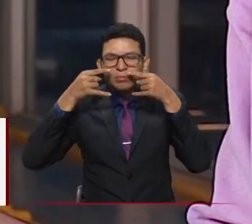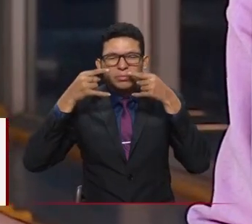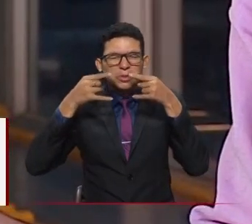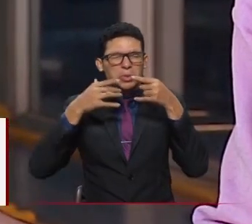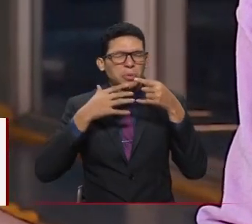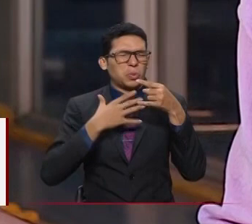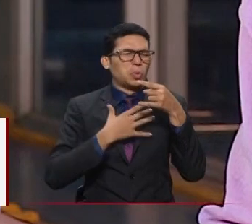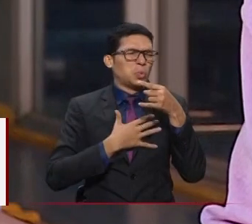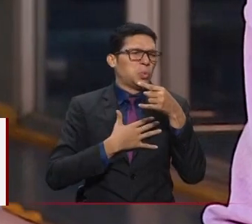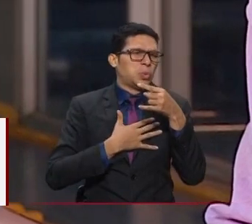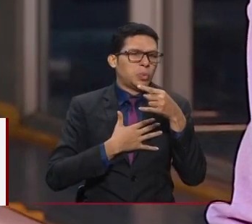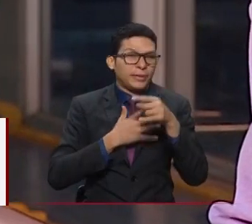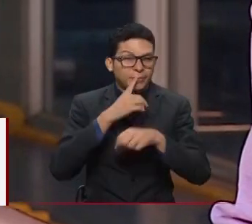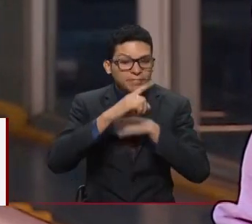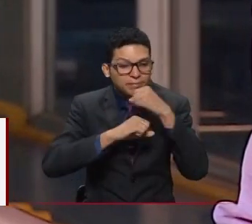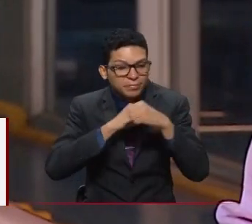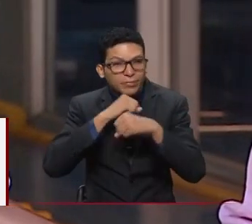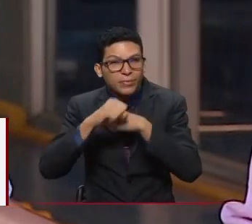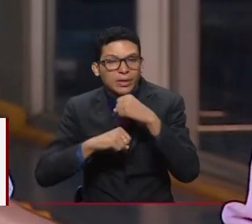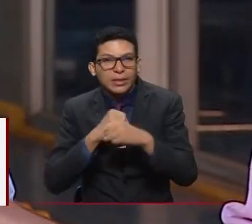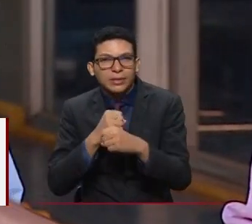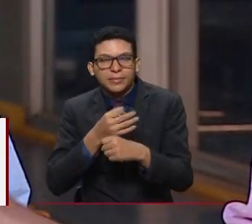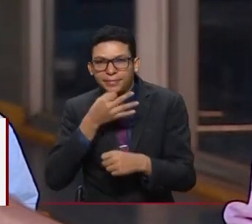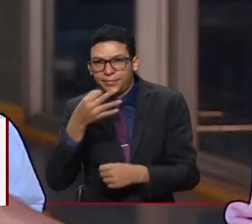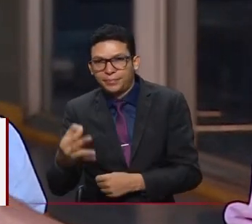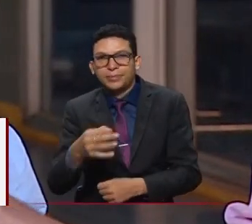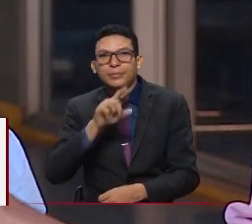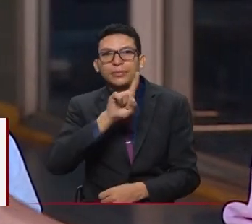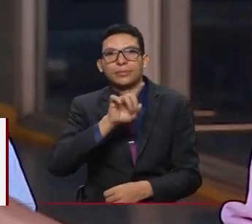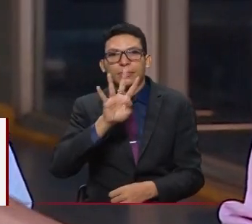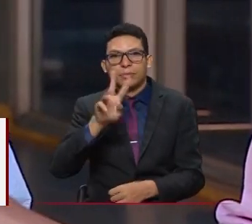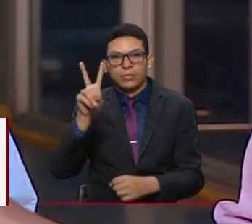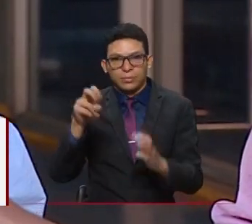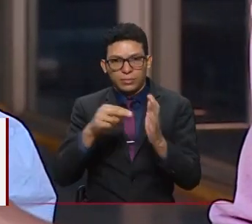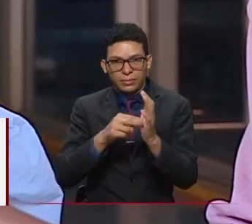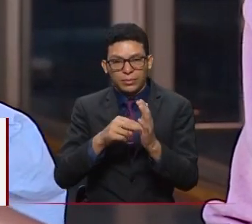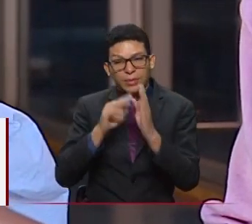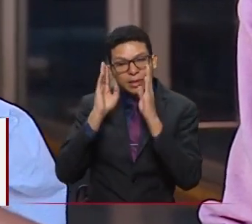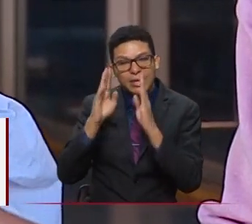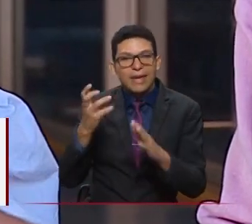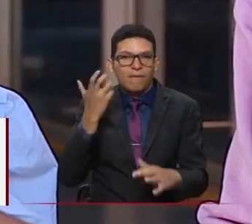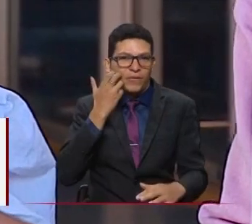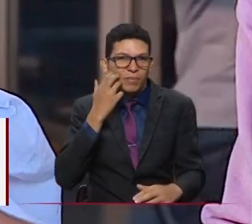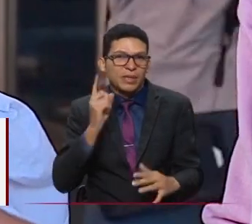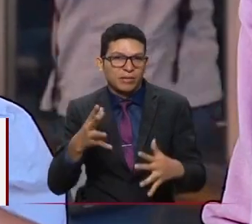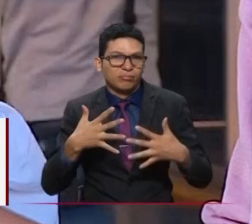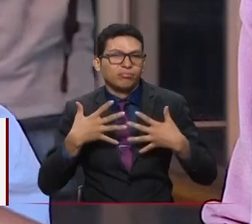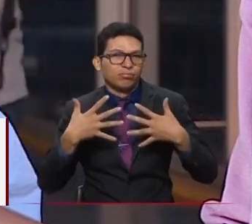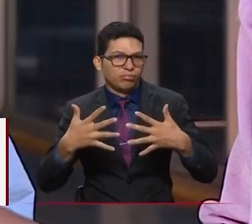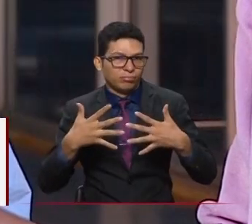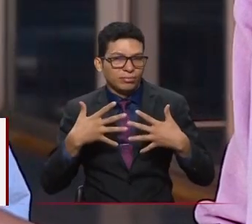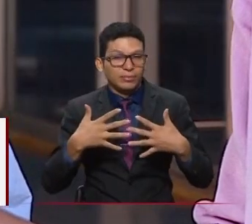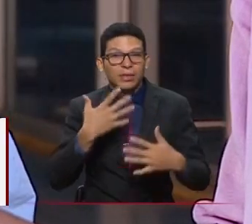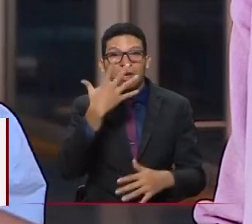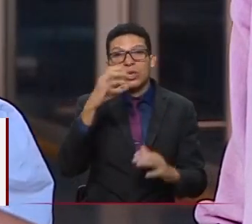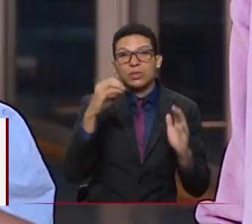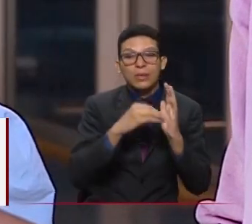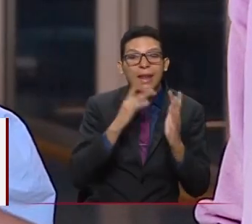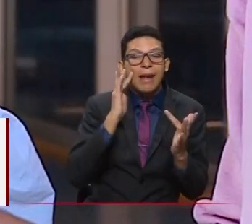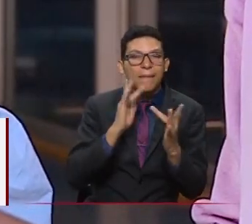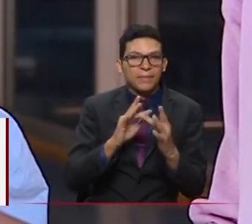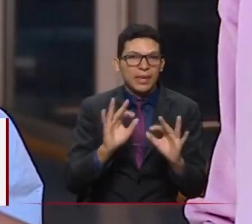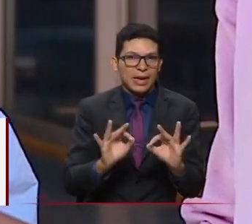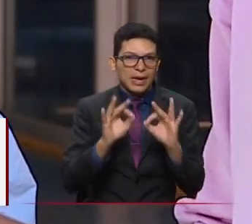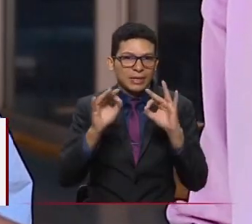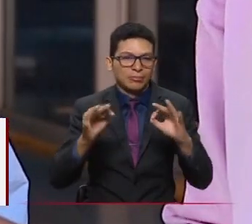y anualmente se reporta 147 mil atenciones por enfermedades respiratorias y más de 50 mil asociadas a la calidad